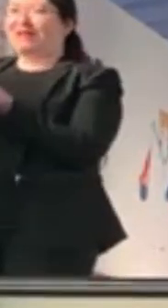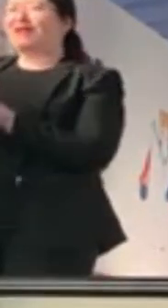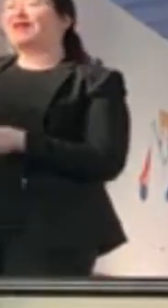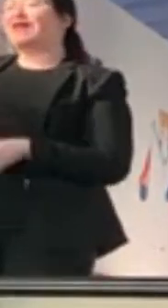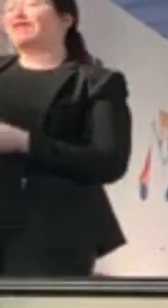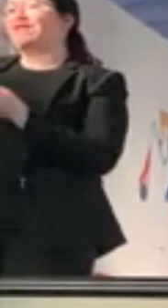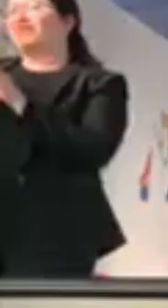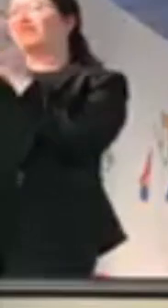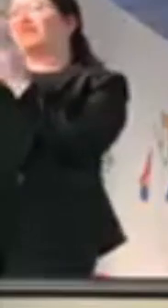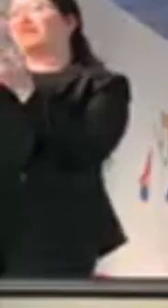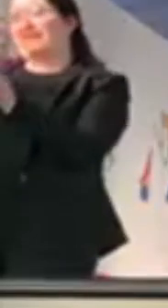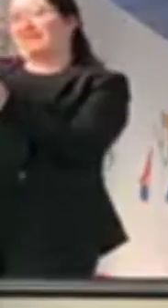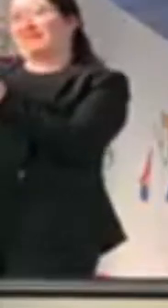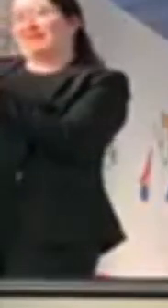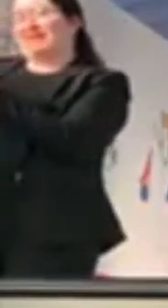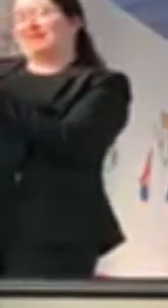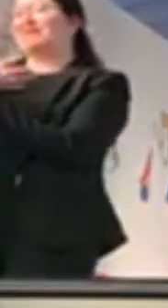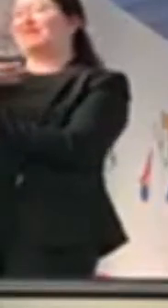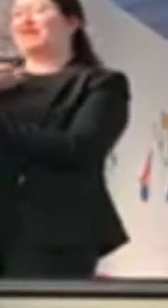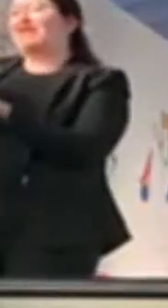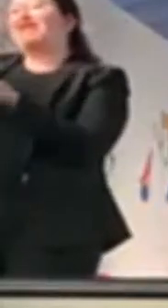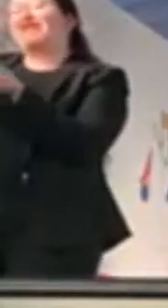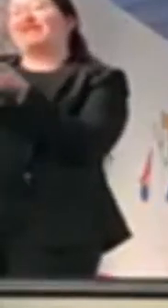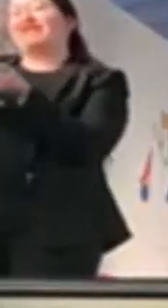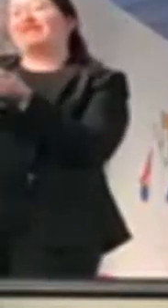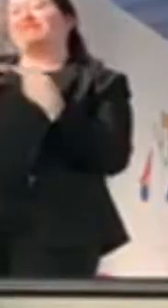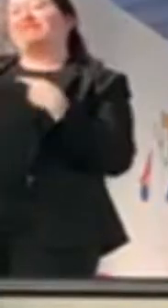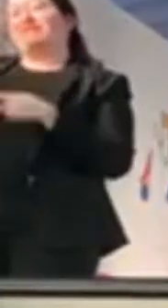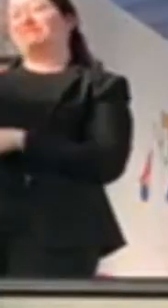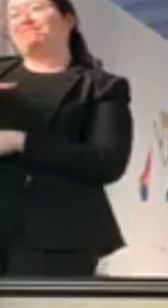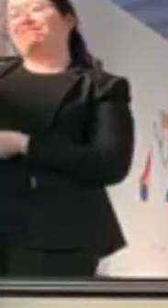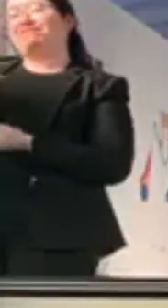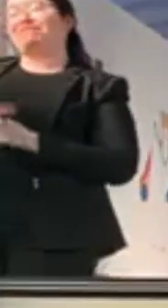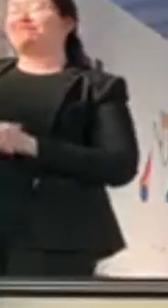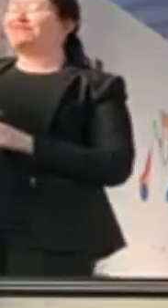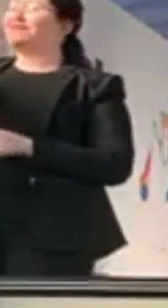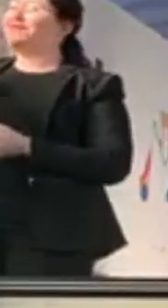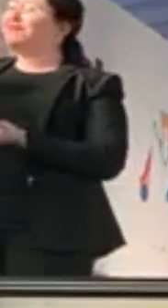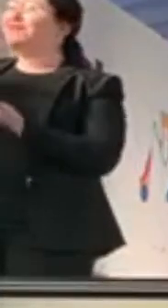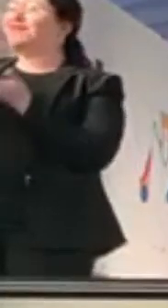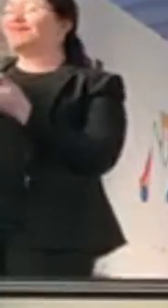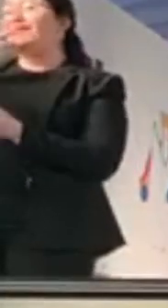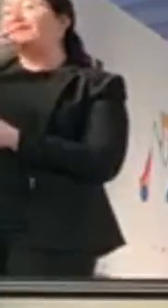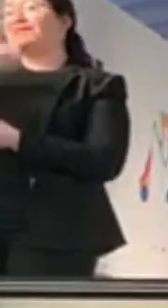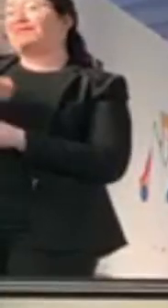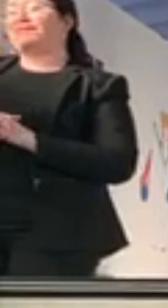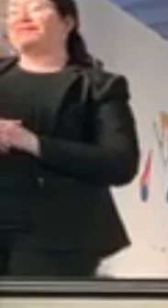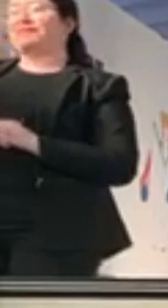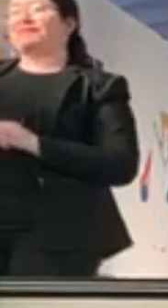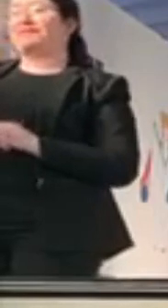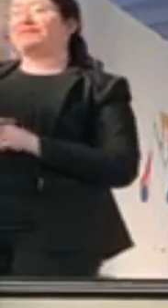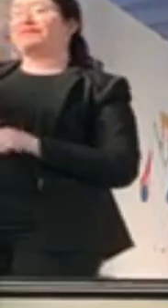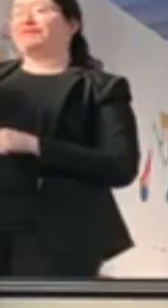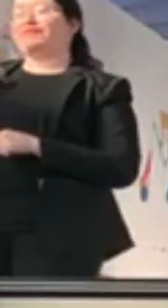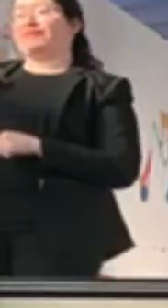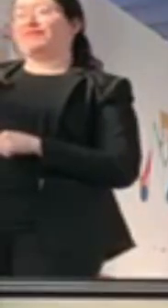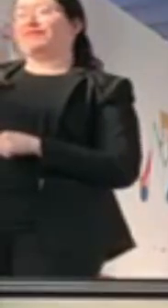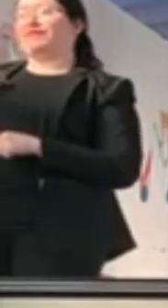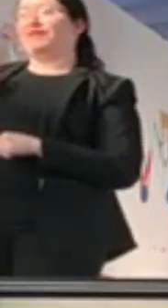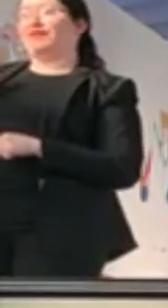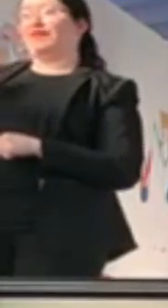ha sumido a la mayoría de la población. Yo cierro planteando que soy, mi gran